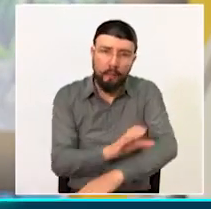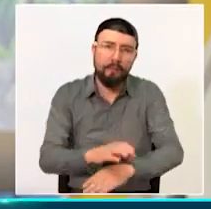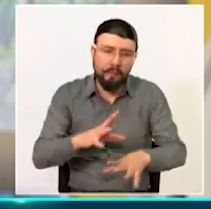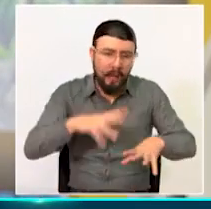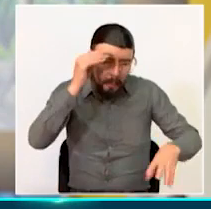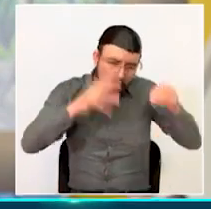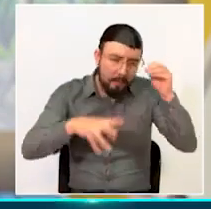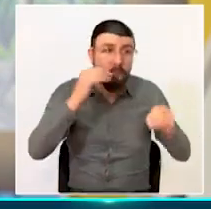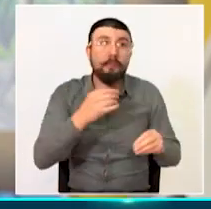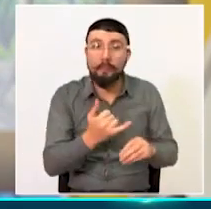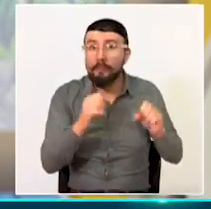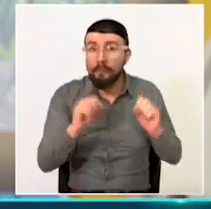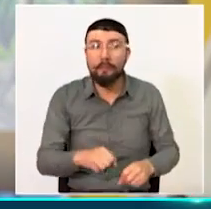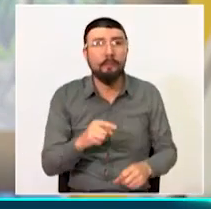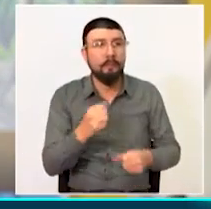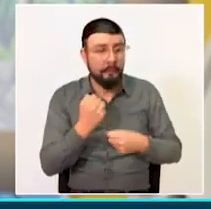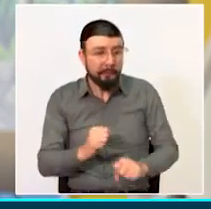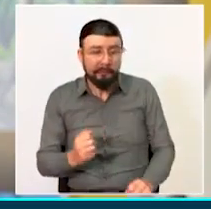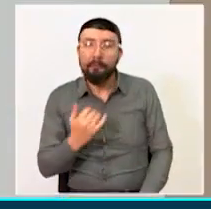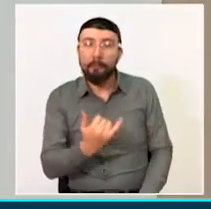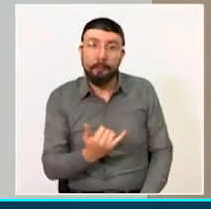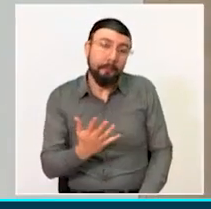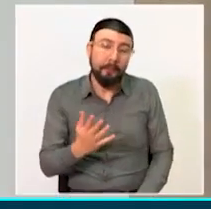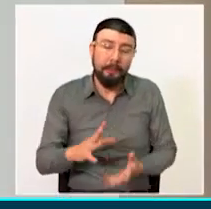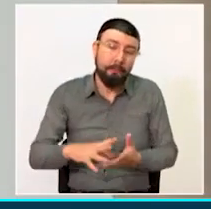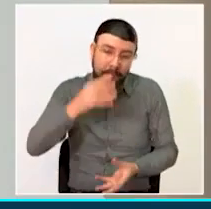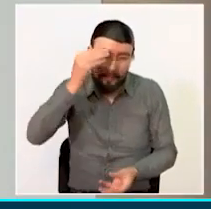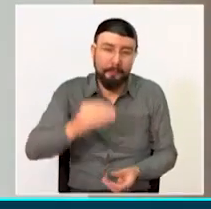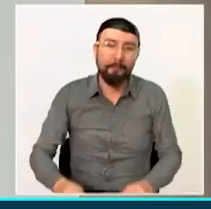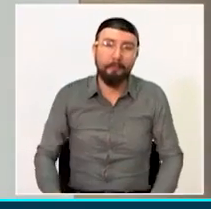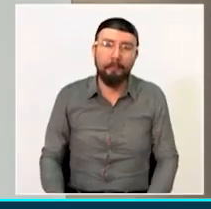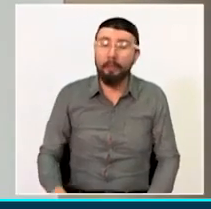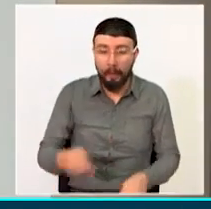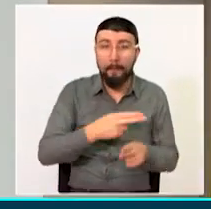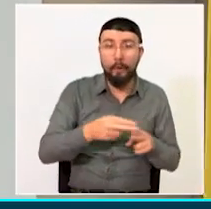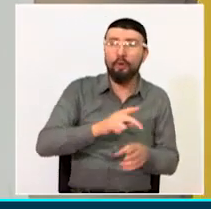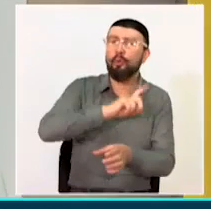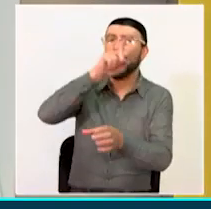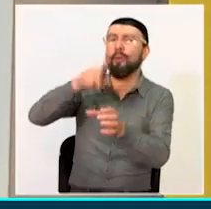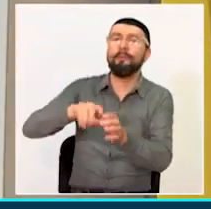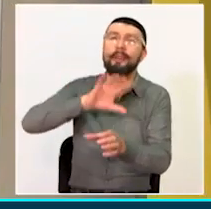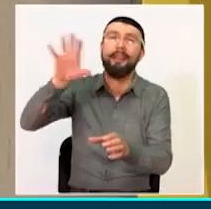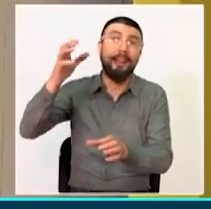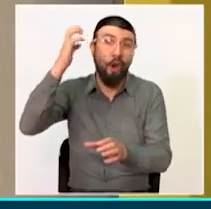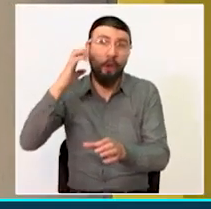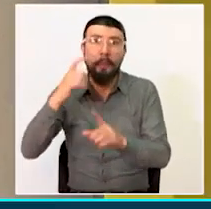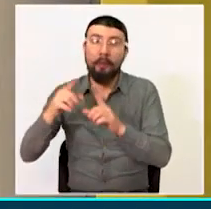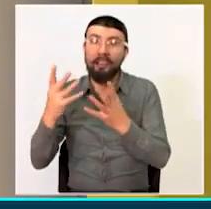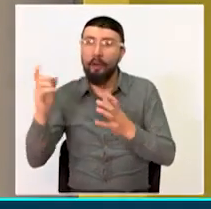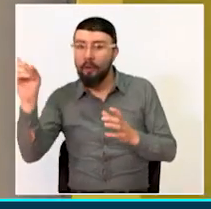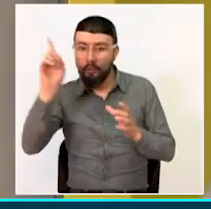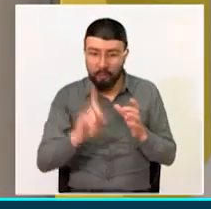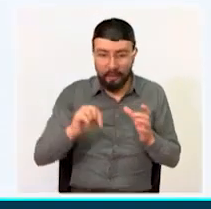posible sobre ilustración, ¿no? Regresará próximamente a su país, pero espera volver a Colombia para seguir contagiándose